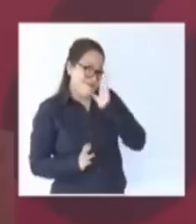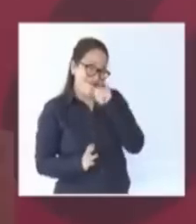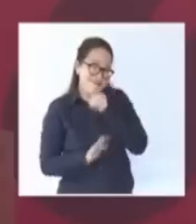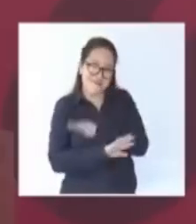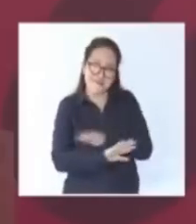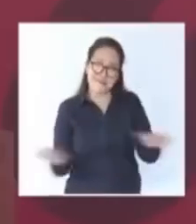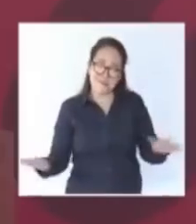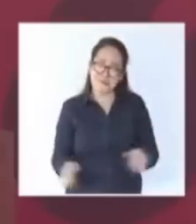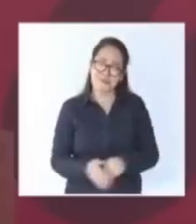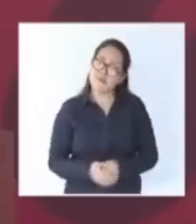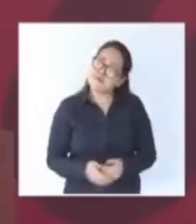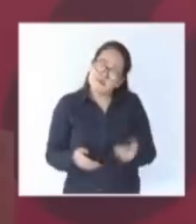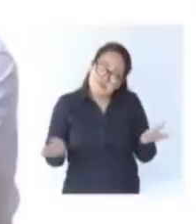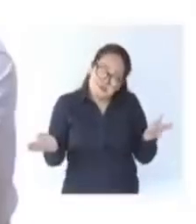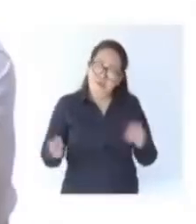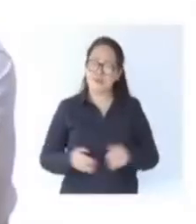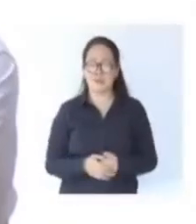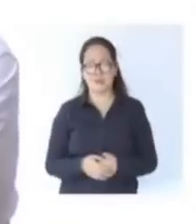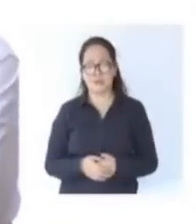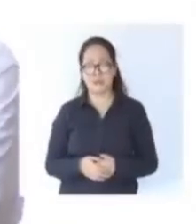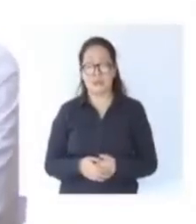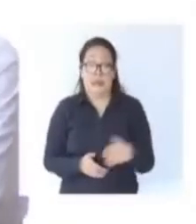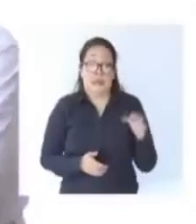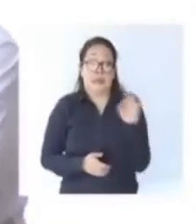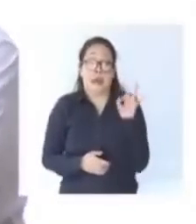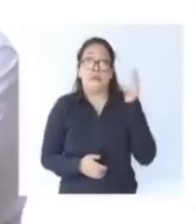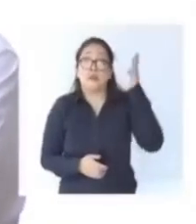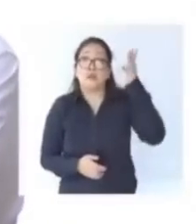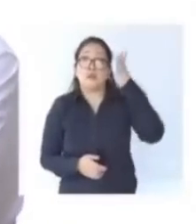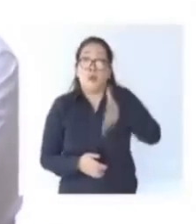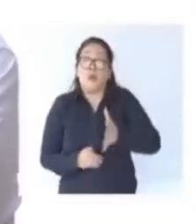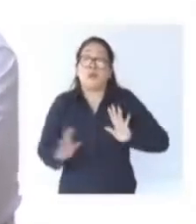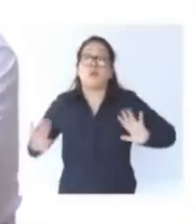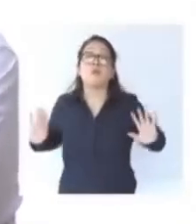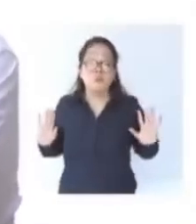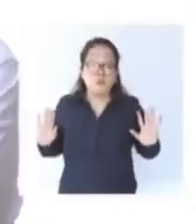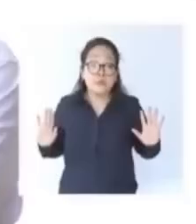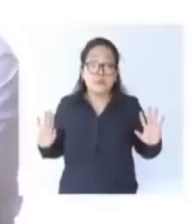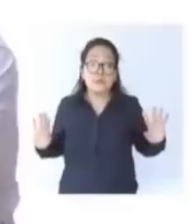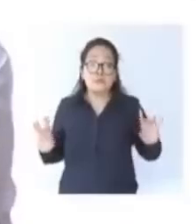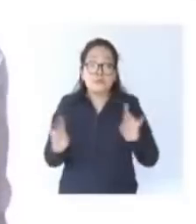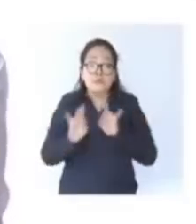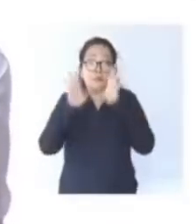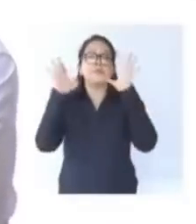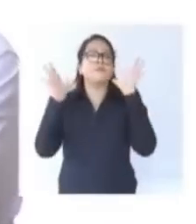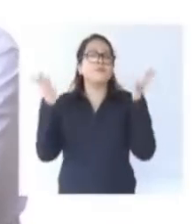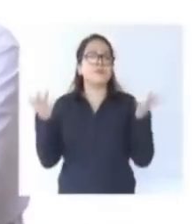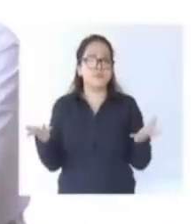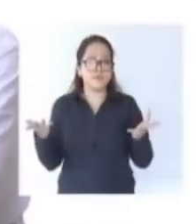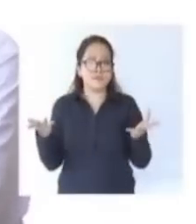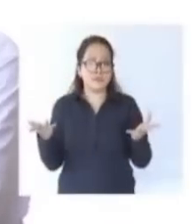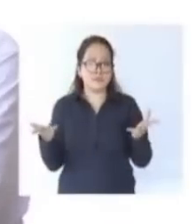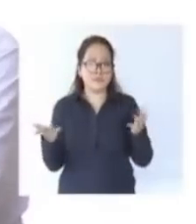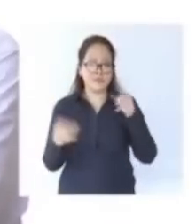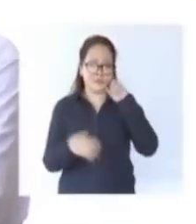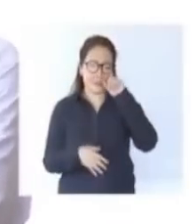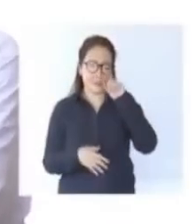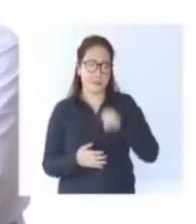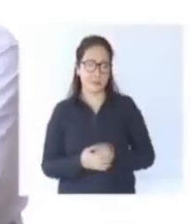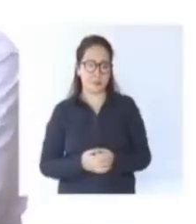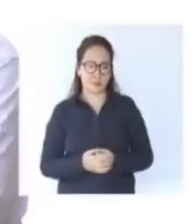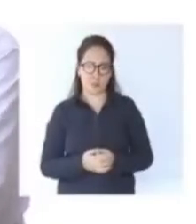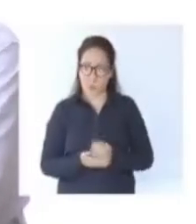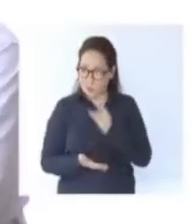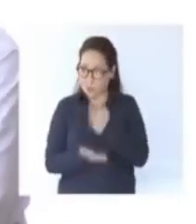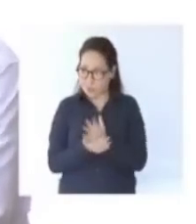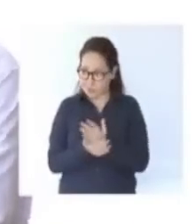De todas maneras, si lo hicieran, no van a defender a México solo